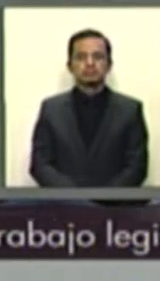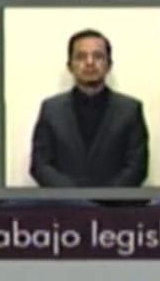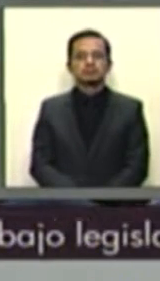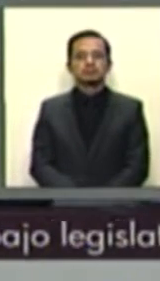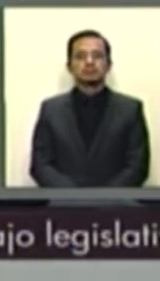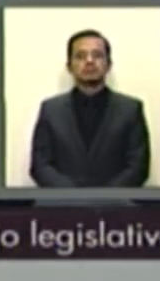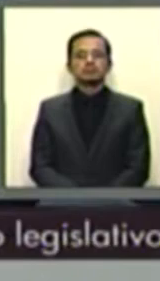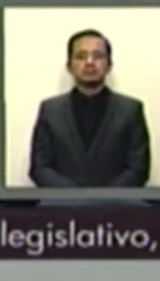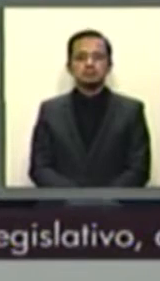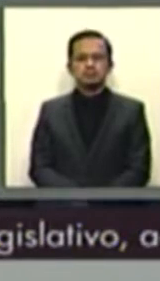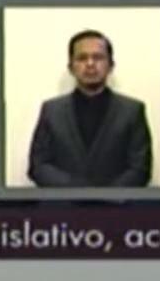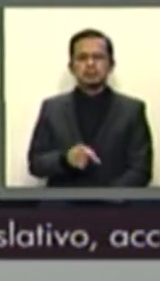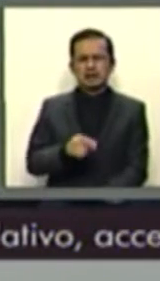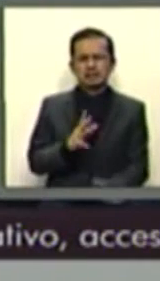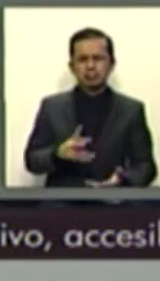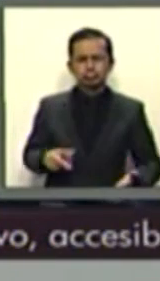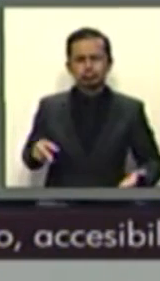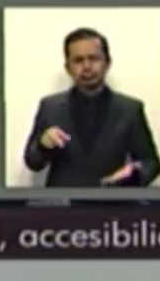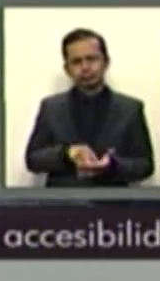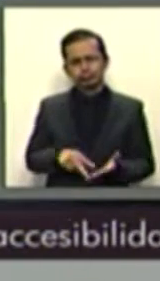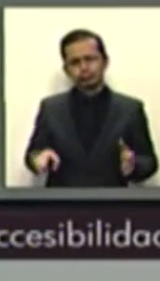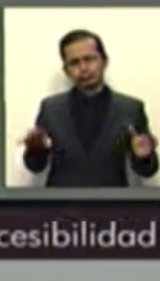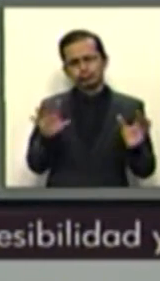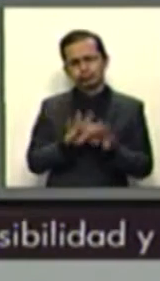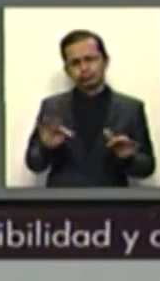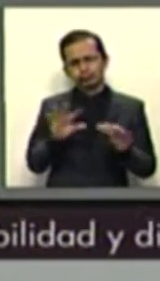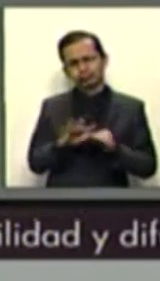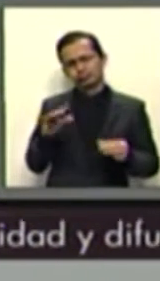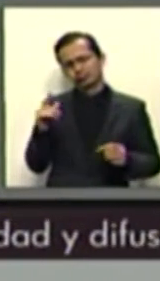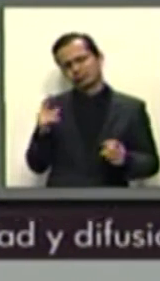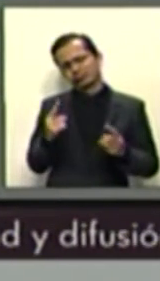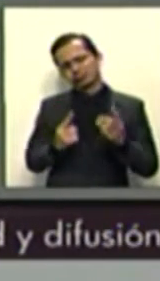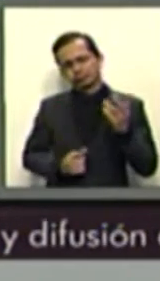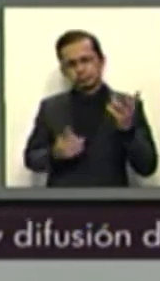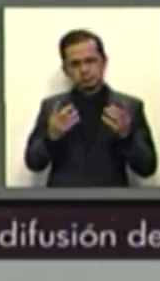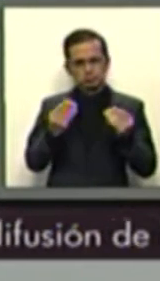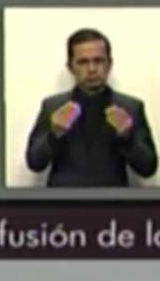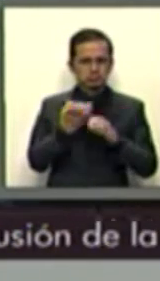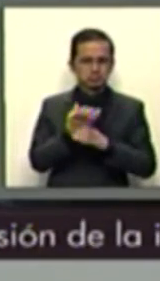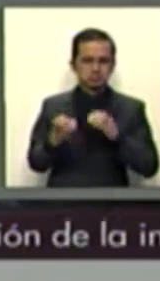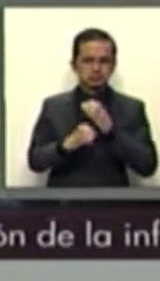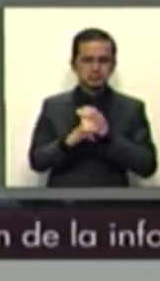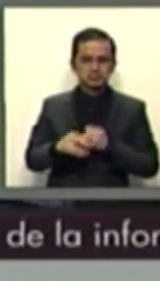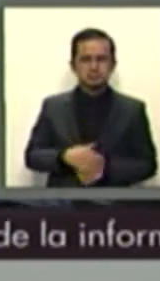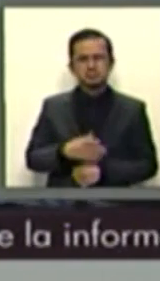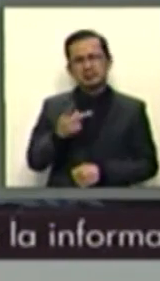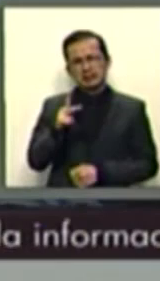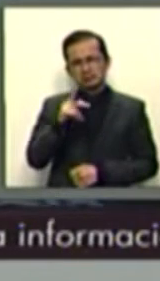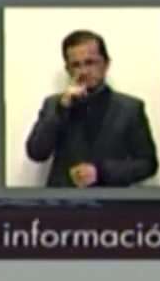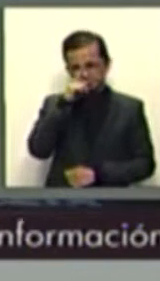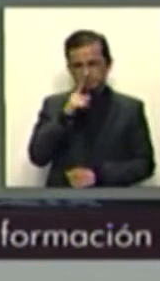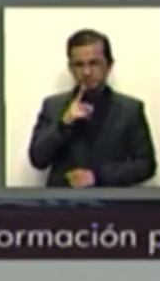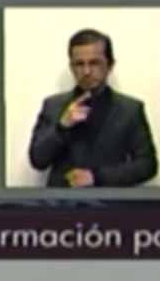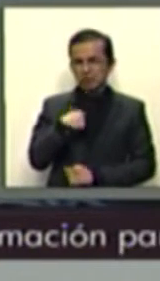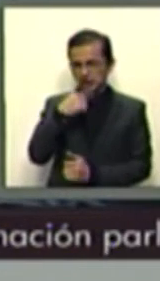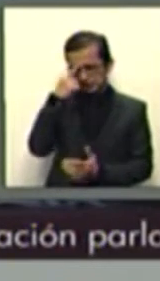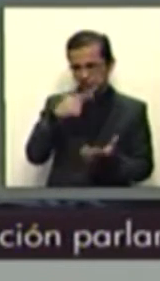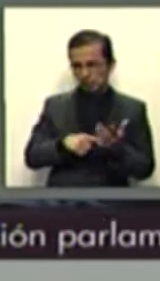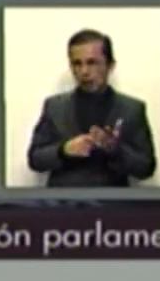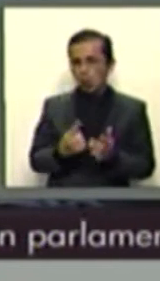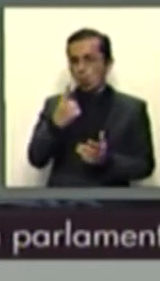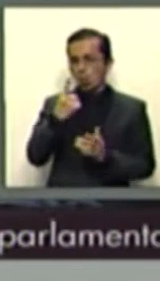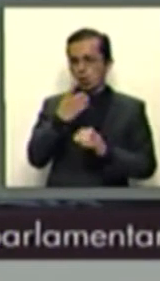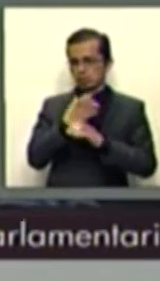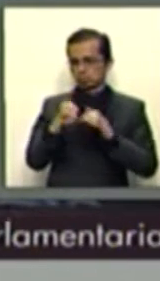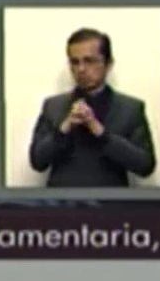ha venido a hablar aquí de muchas cosas y particularmente creo que existe una pequeña confusión